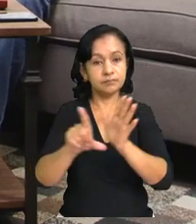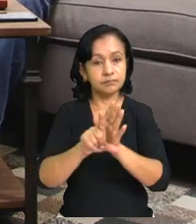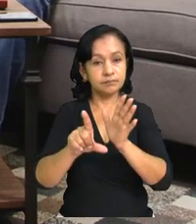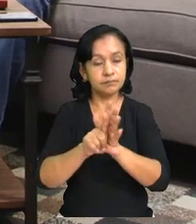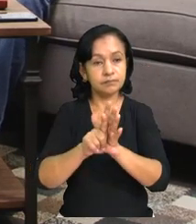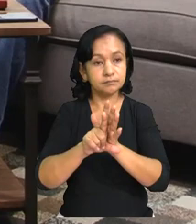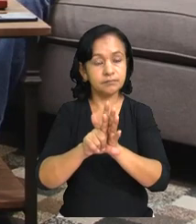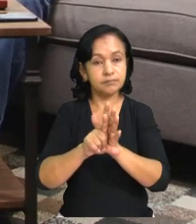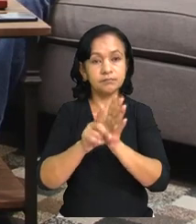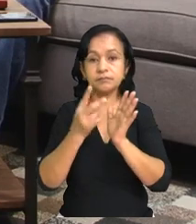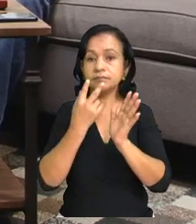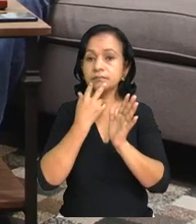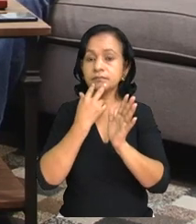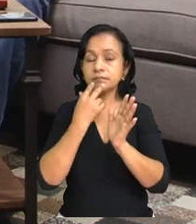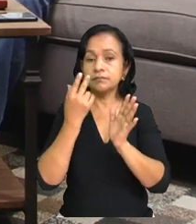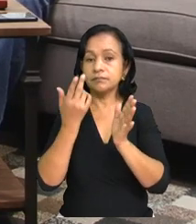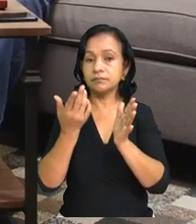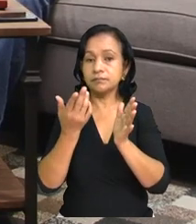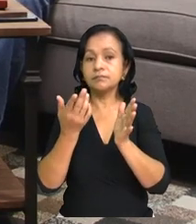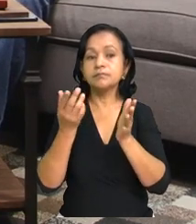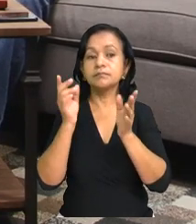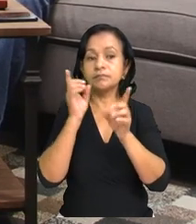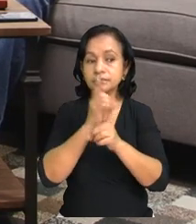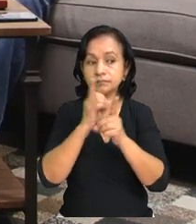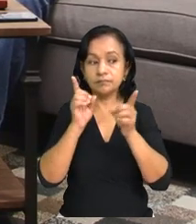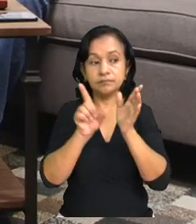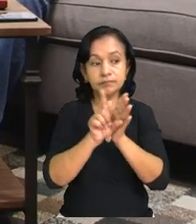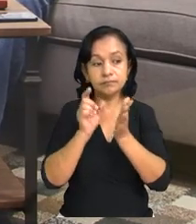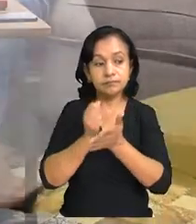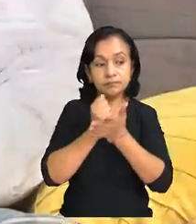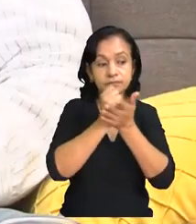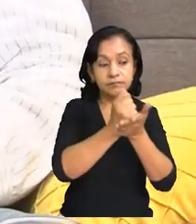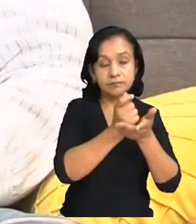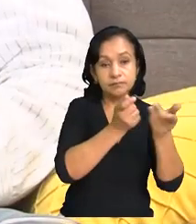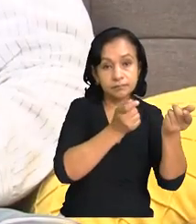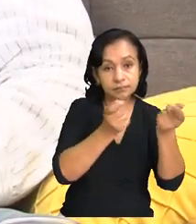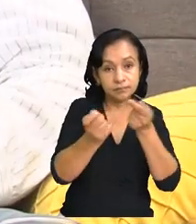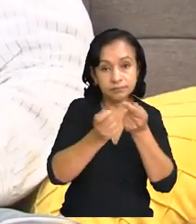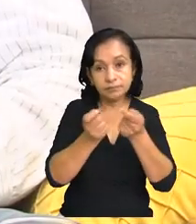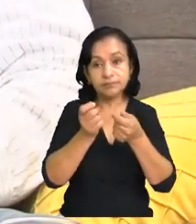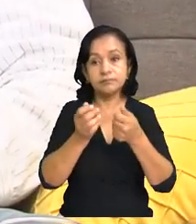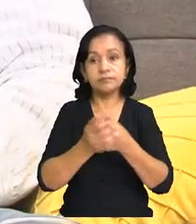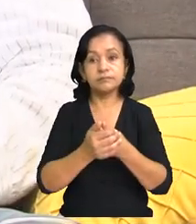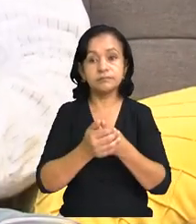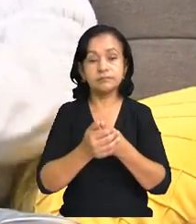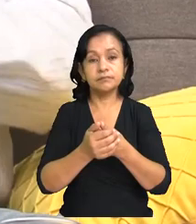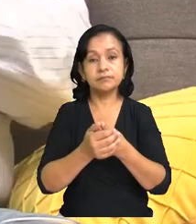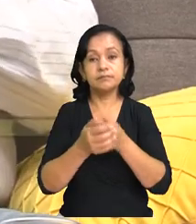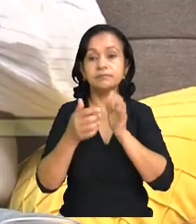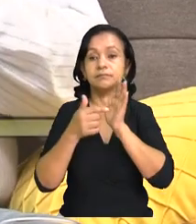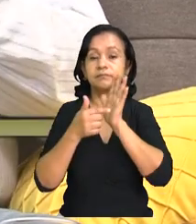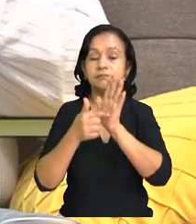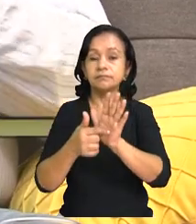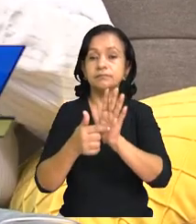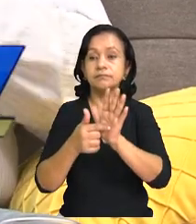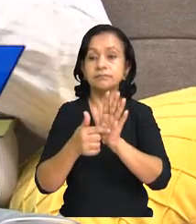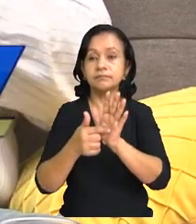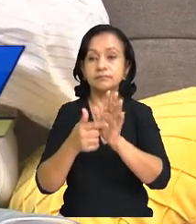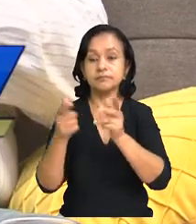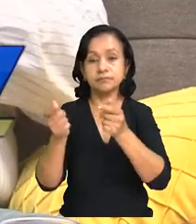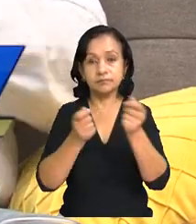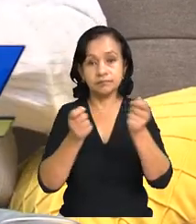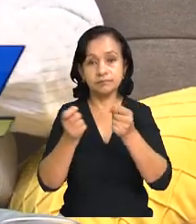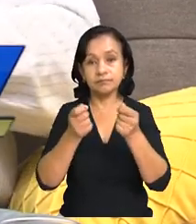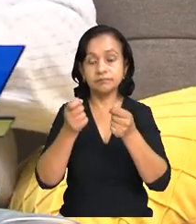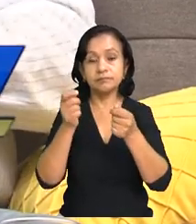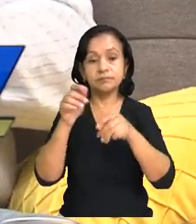que las leyes no tienen previsto y tenemos que ayudar, que la ley nos ayude a normar, que la ley te permita, por ejemplo, administrar un régimen